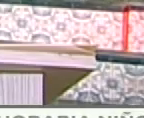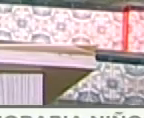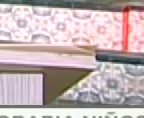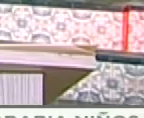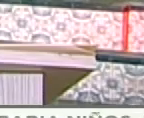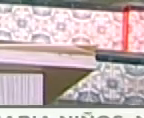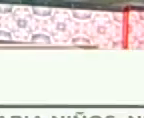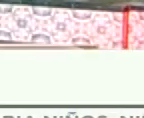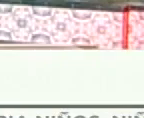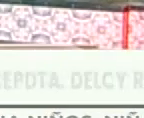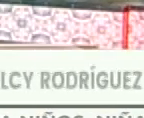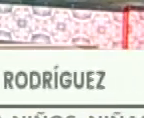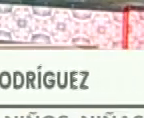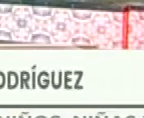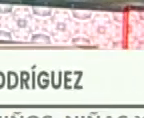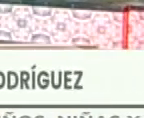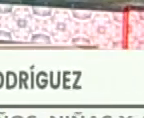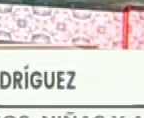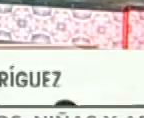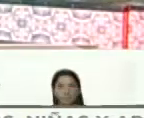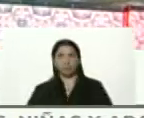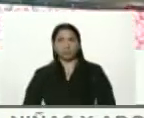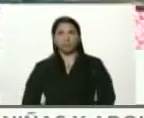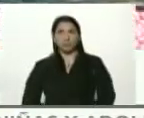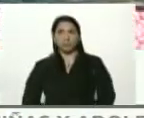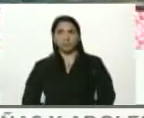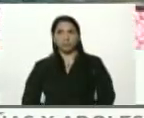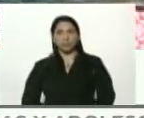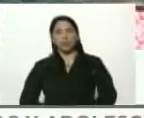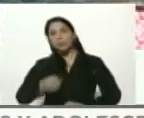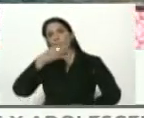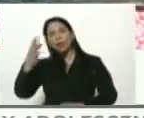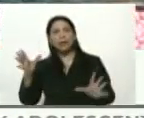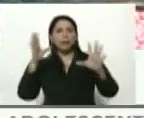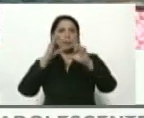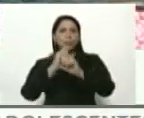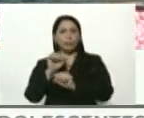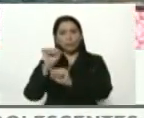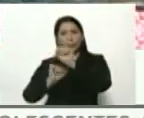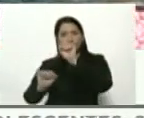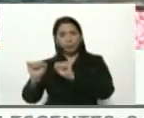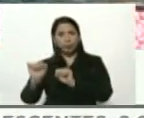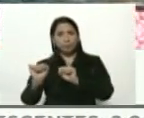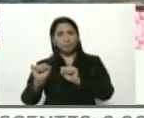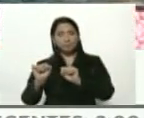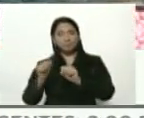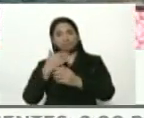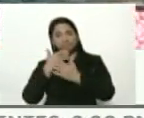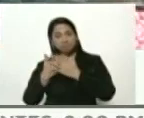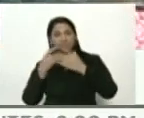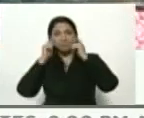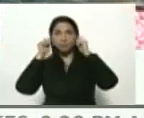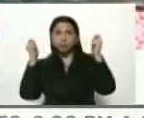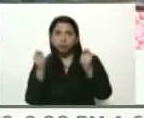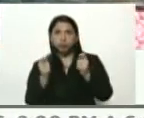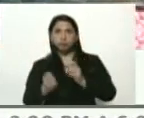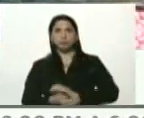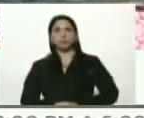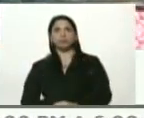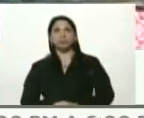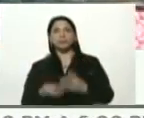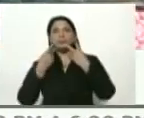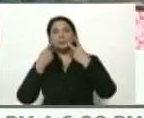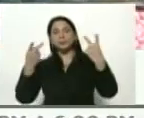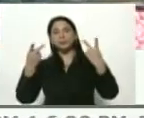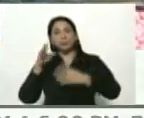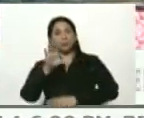Comisión Presidencial para el Control y la Prevención del COVID-19. Si me permiten, voy a retirar la mascarilla para dirigirme